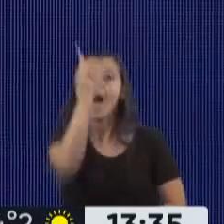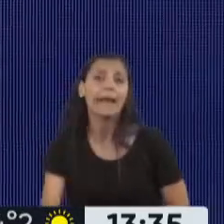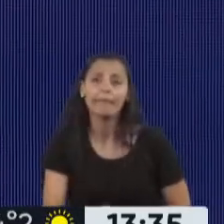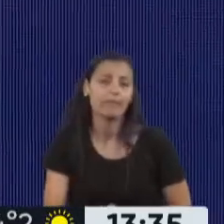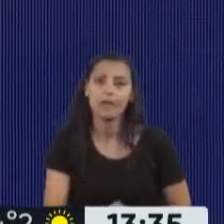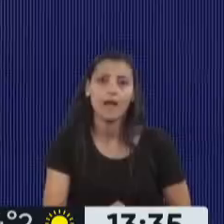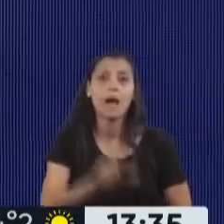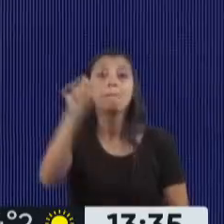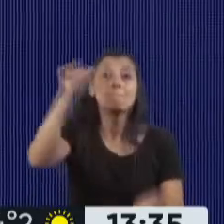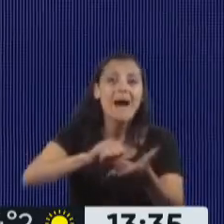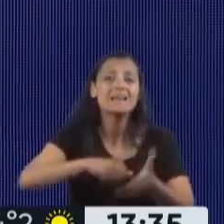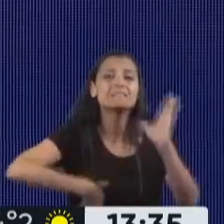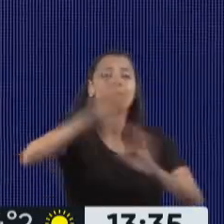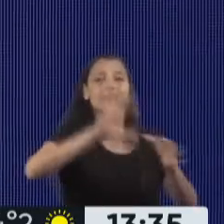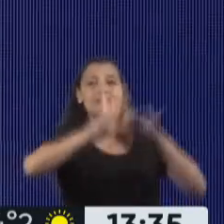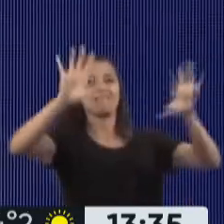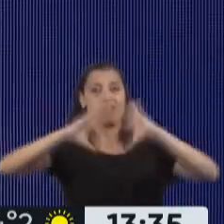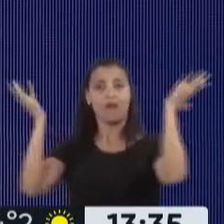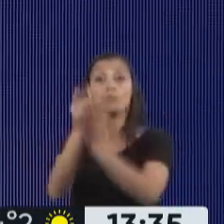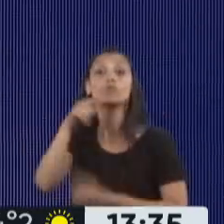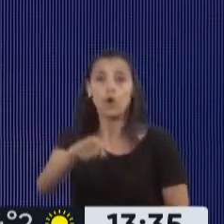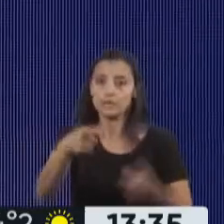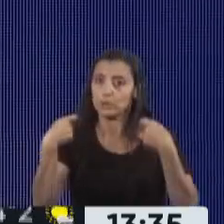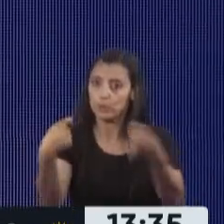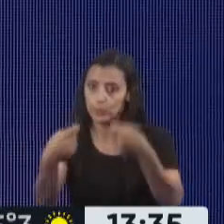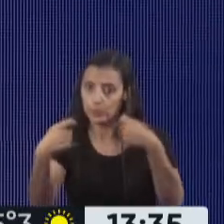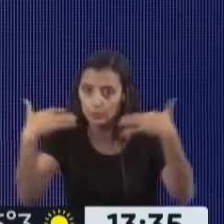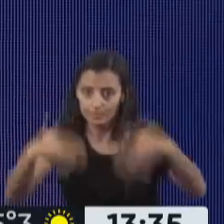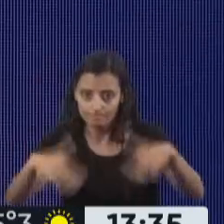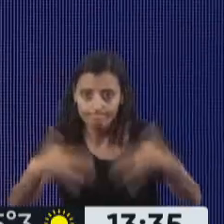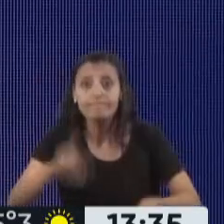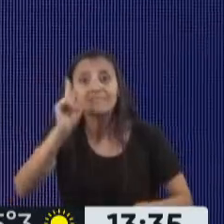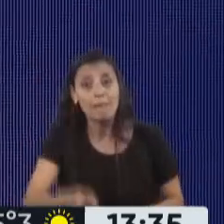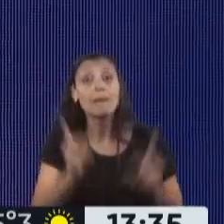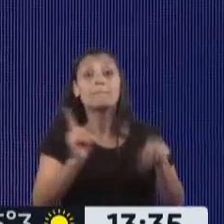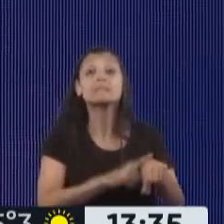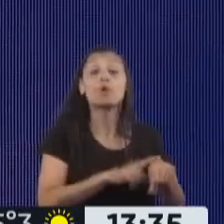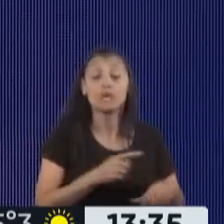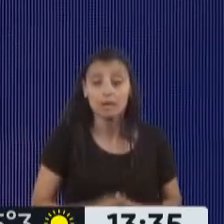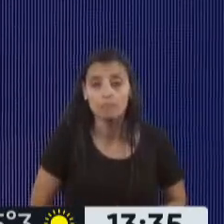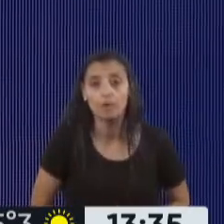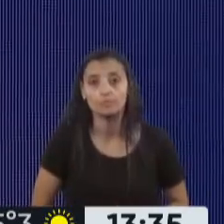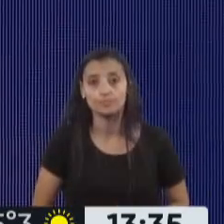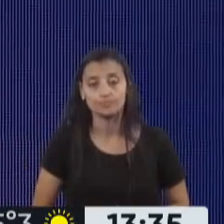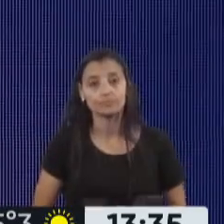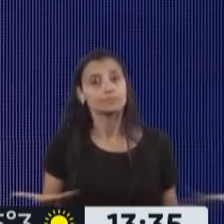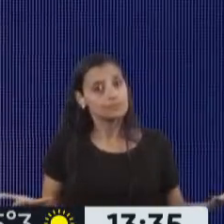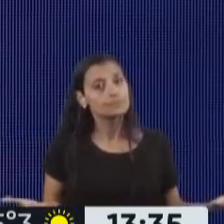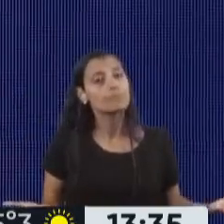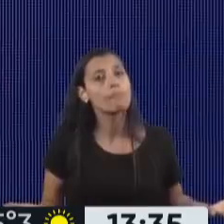implica también una fuerte caída en los costos de transacción. Al mismo tiempo,